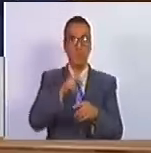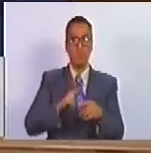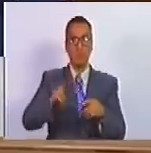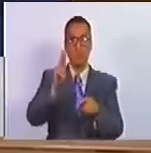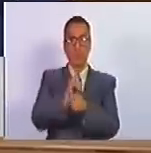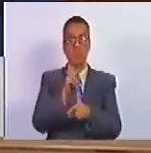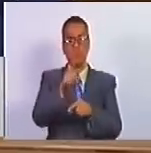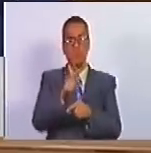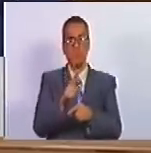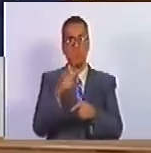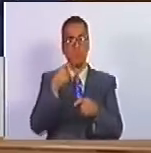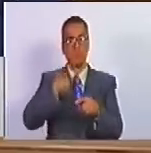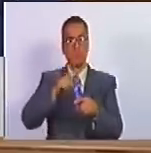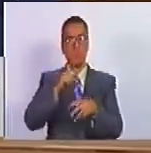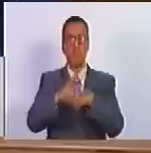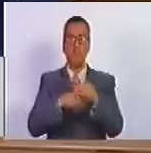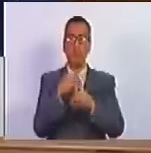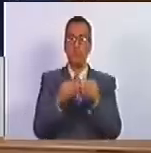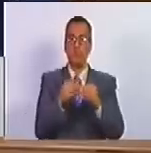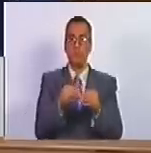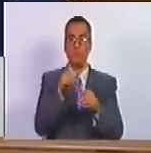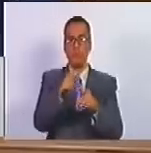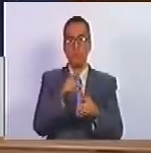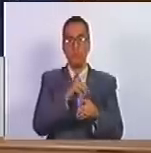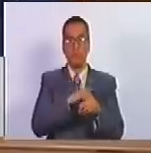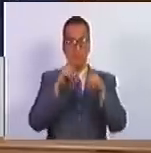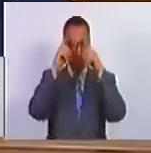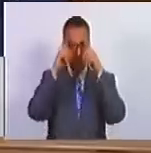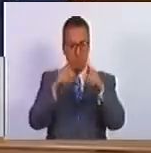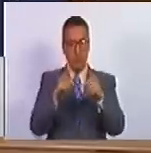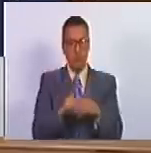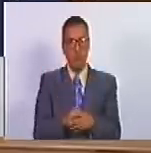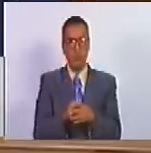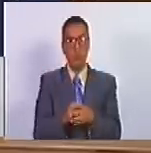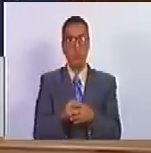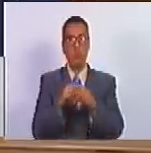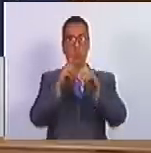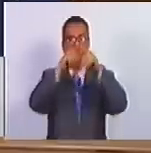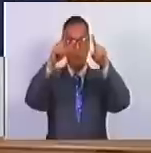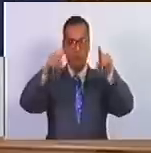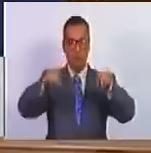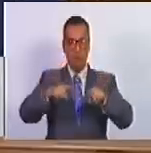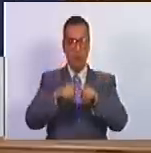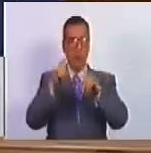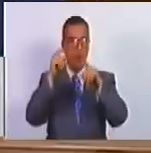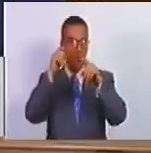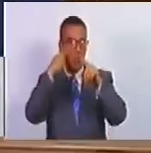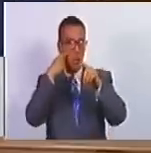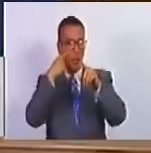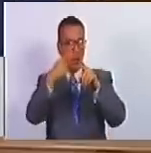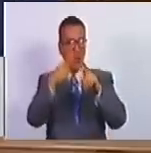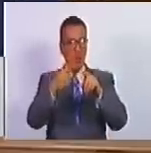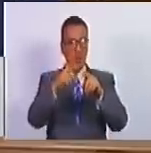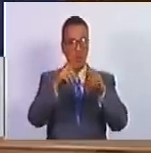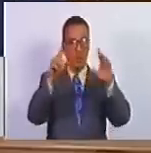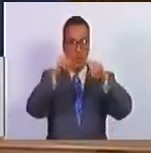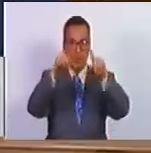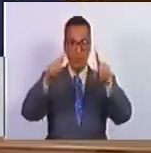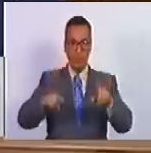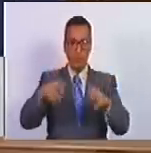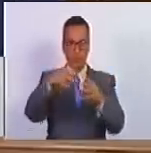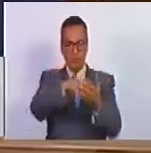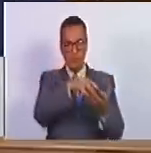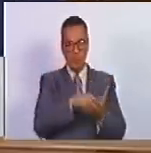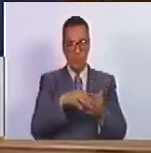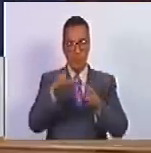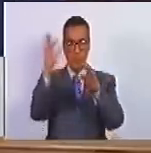unidad de cuenta establecida para su determinación, en un lugar visible al público en las oficinas o